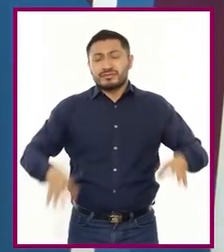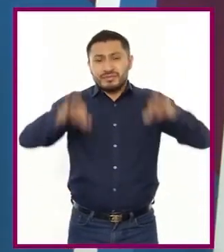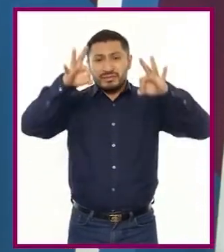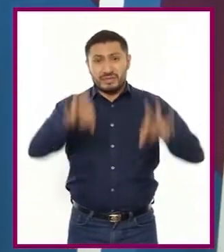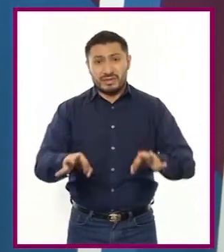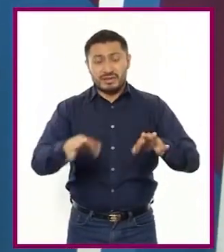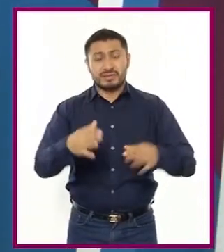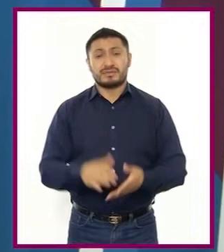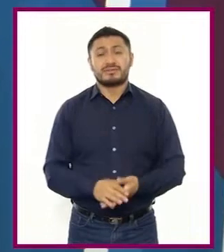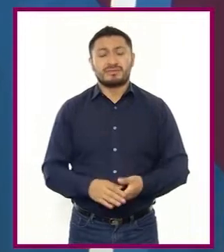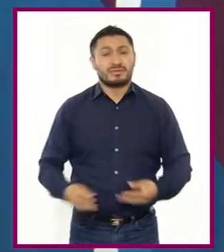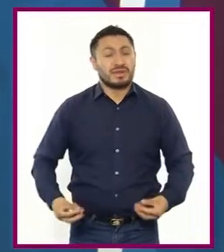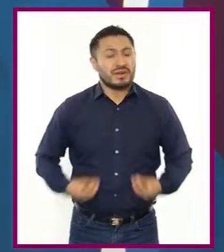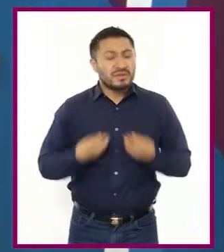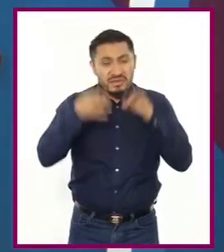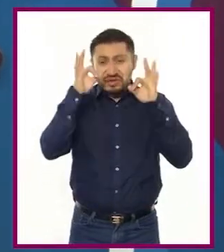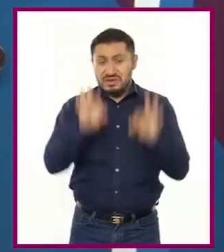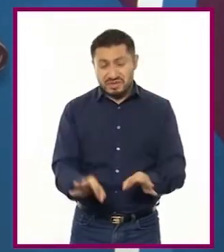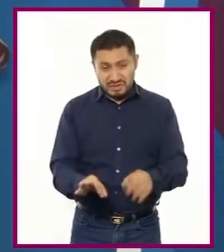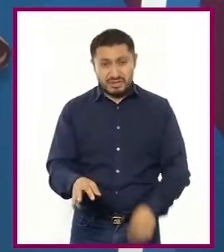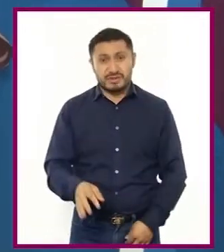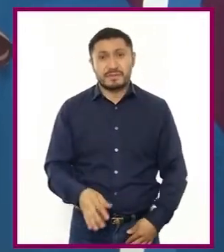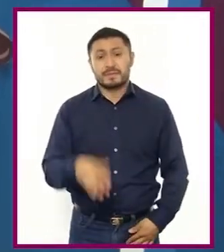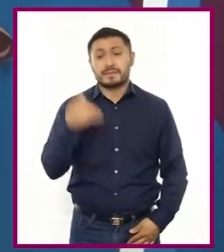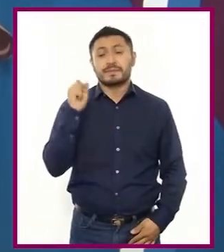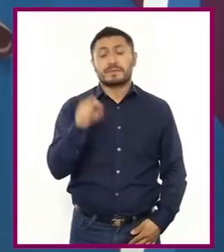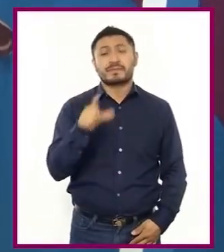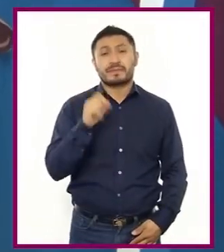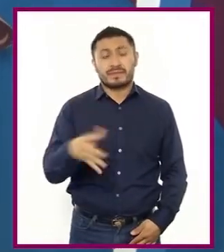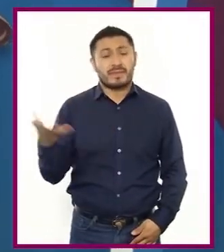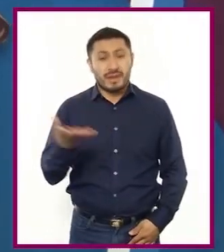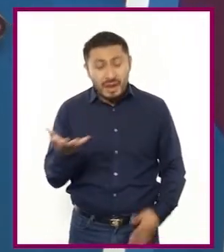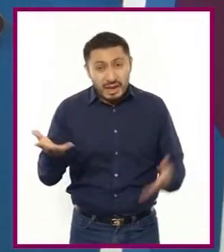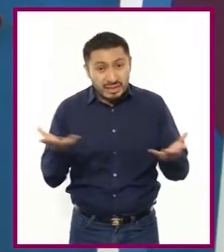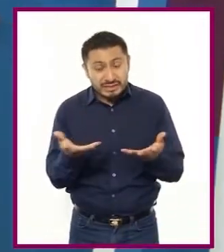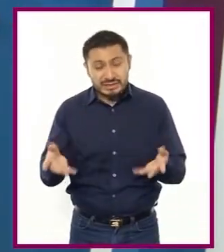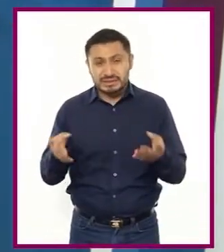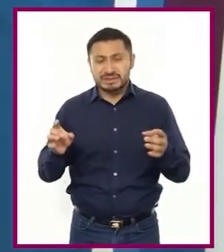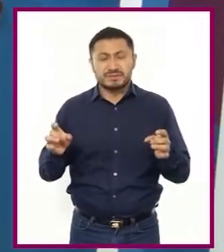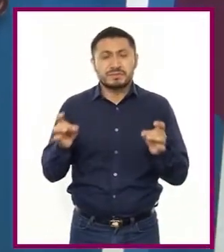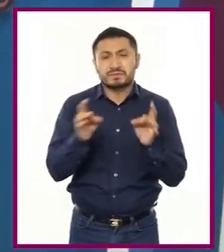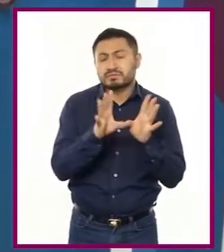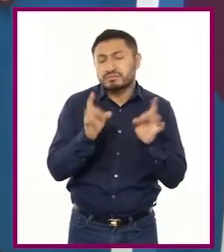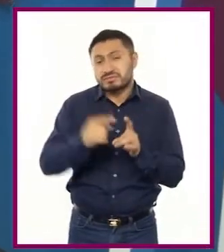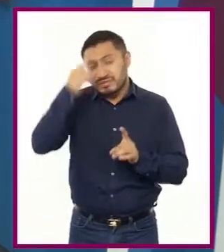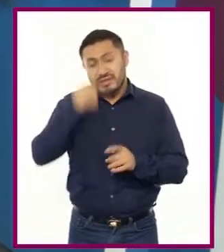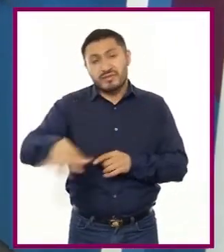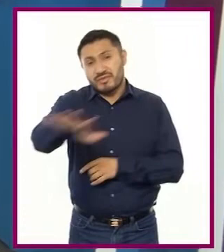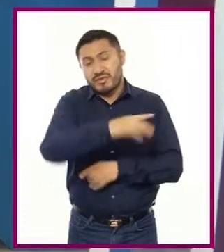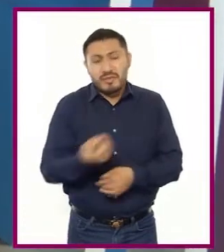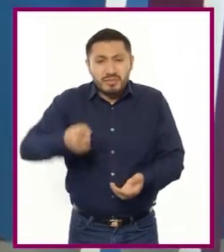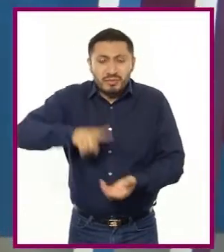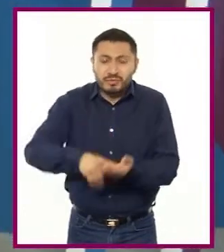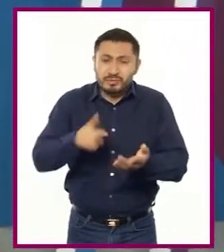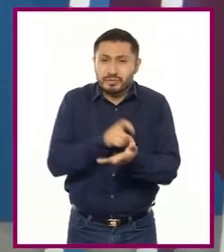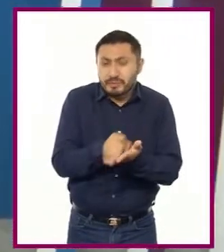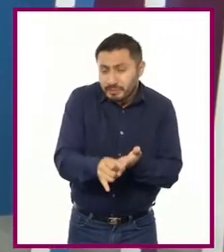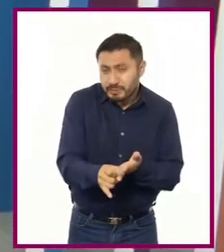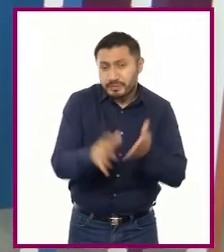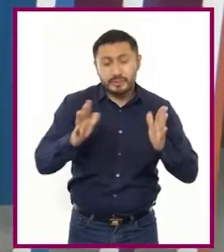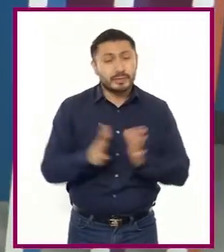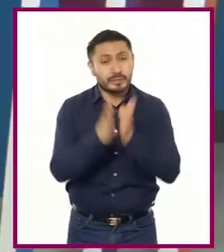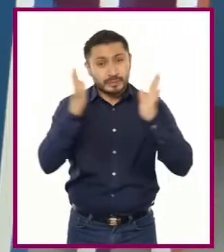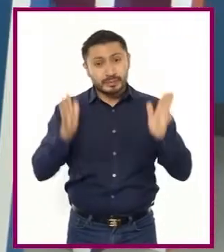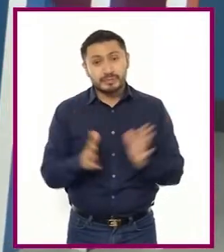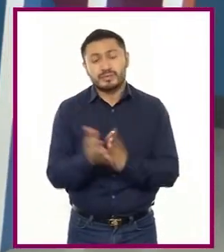personas, así como a generar las condiciones para que participen de forma activa en las decisiones relacionadas